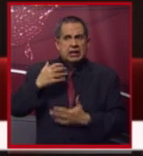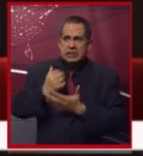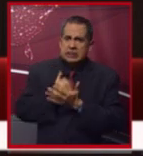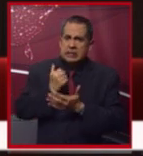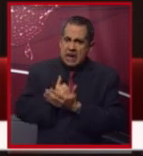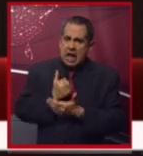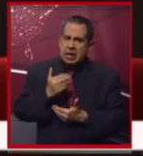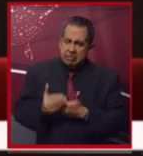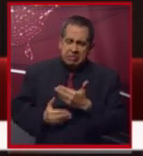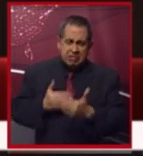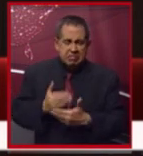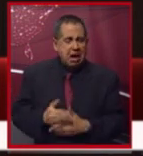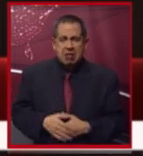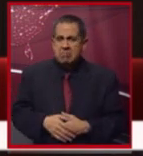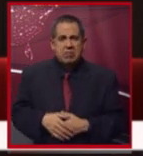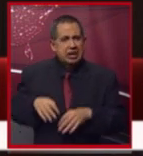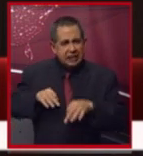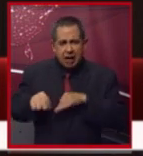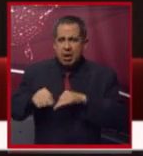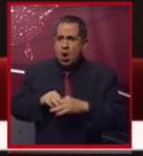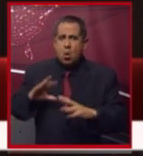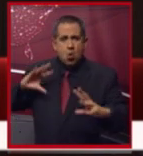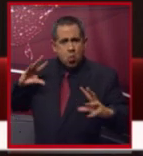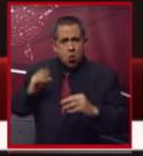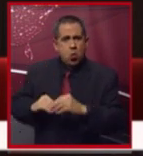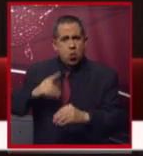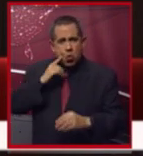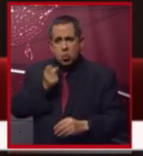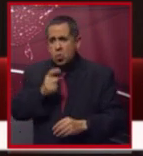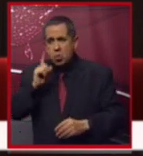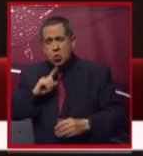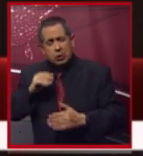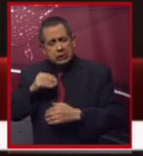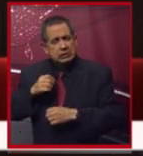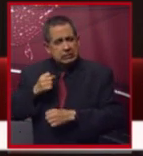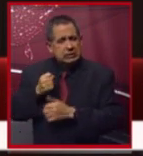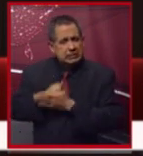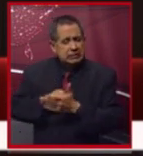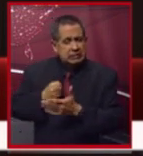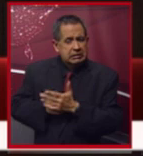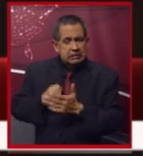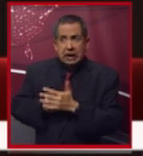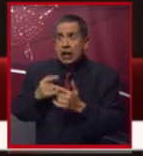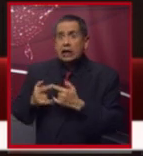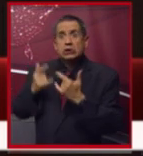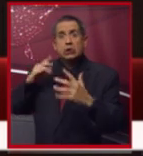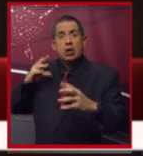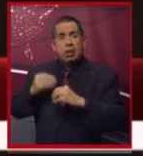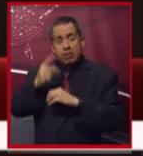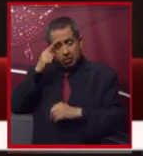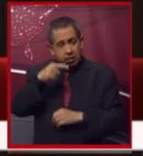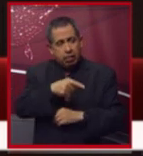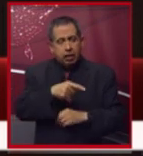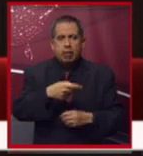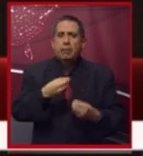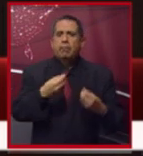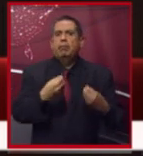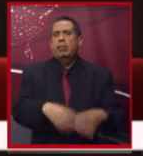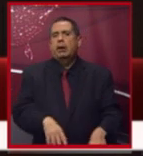la lucha, todo el trabajo de miles y de miles de mujeres en toda la historia de nuestro país.